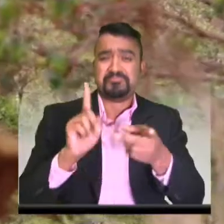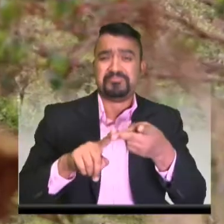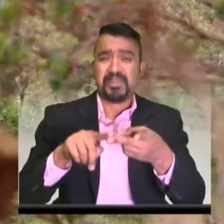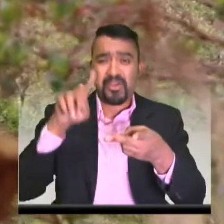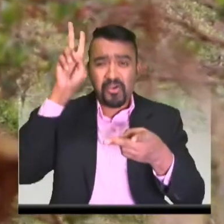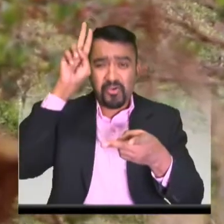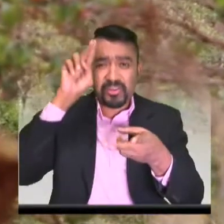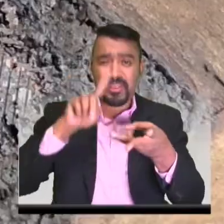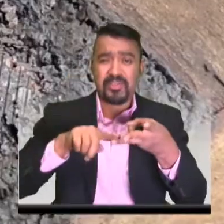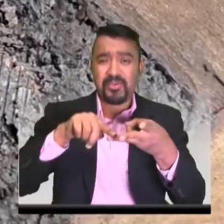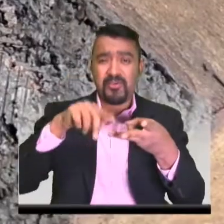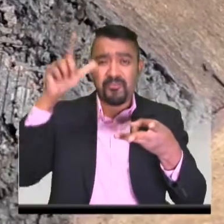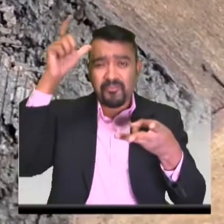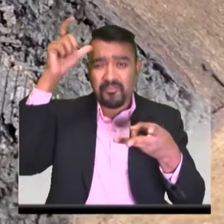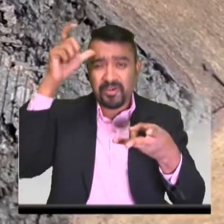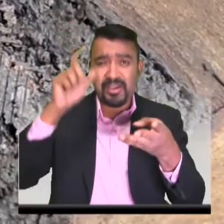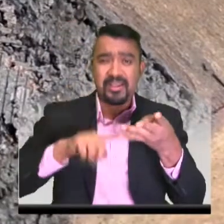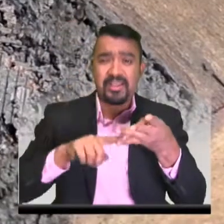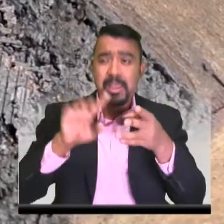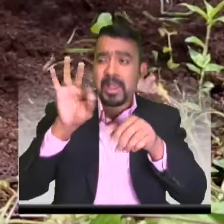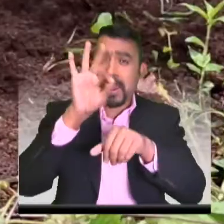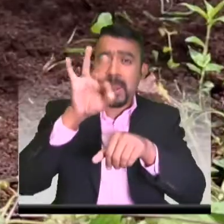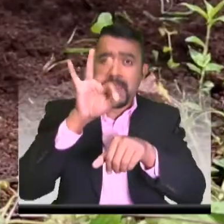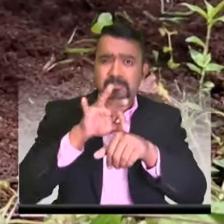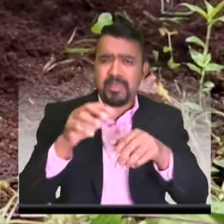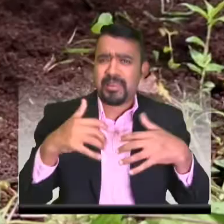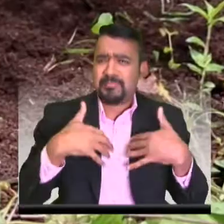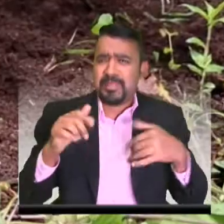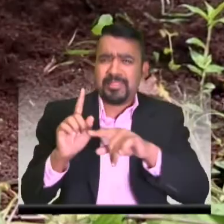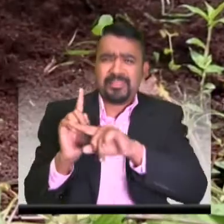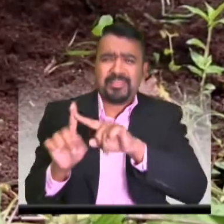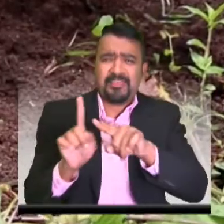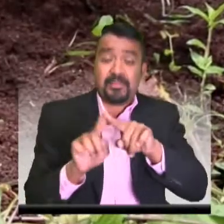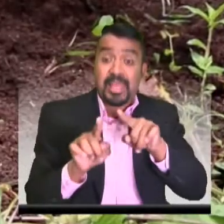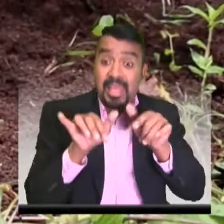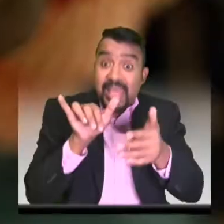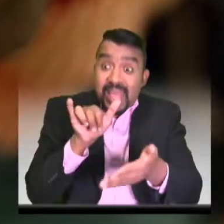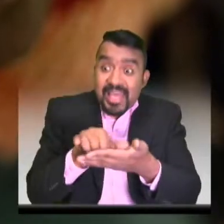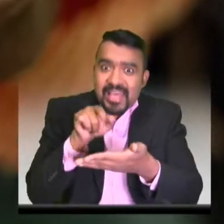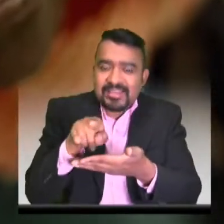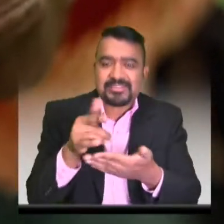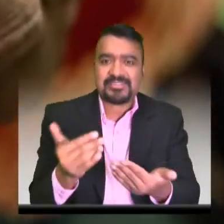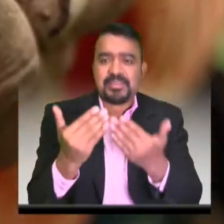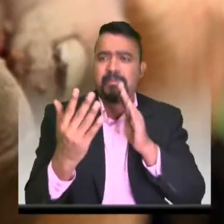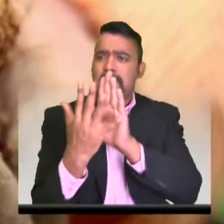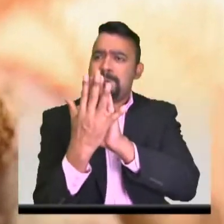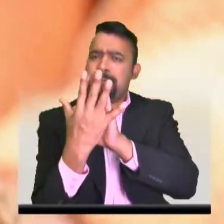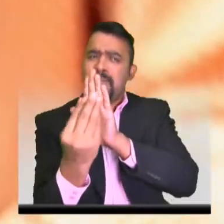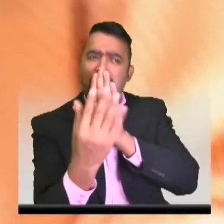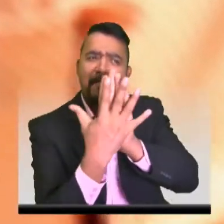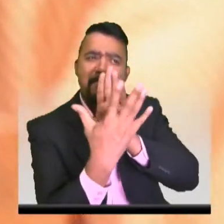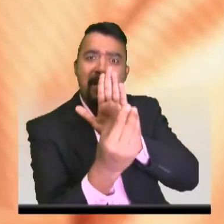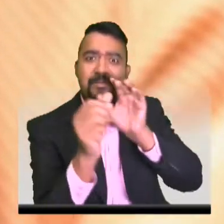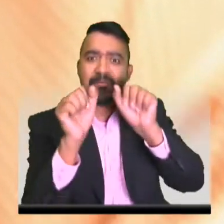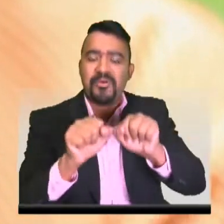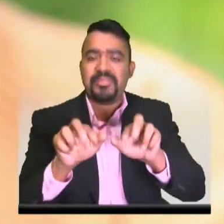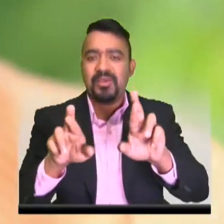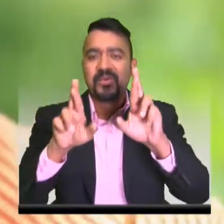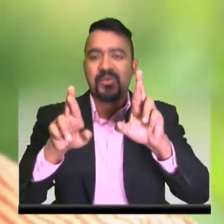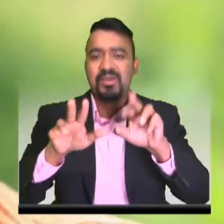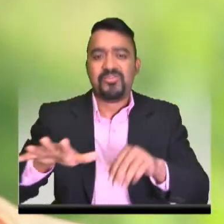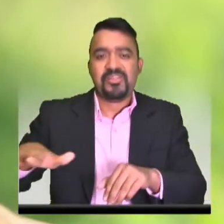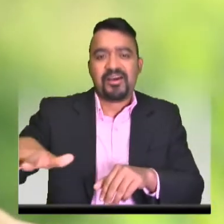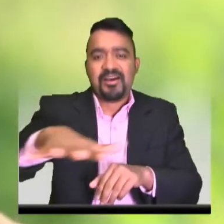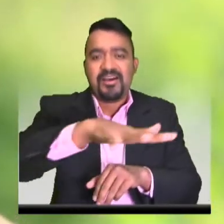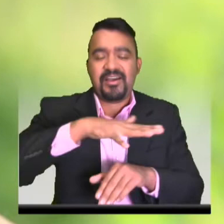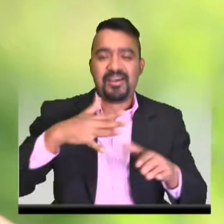un perfecto equilibrio ecosistémico. Este es el modelo que Cornare quiere implementar, con más campesinos que apuesten a una agricultura